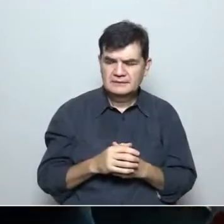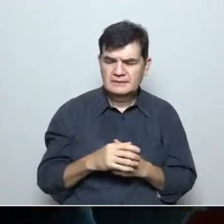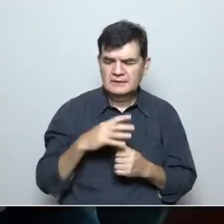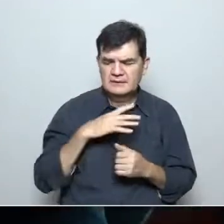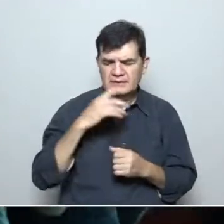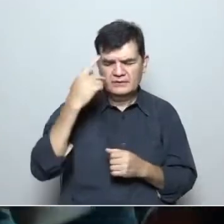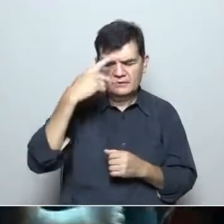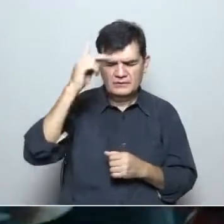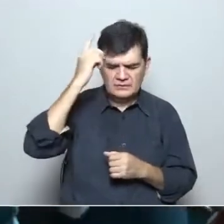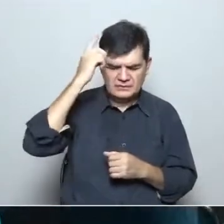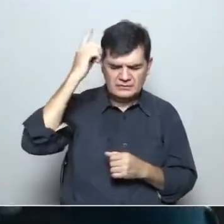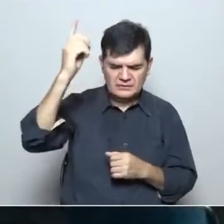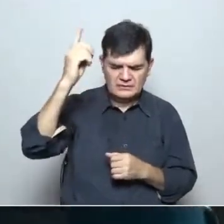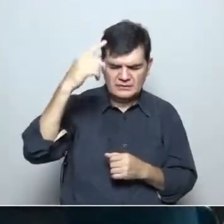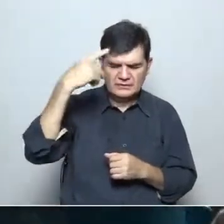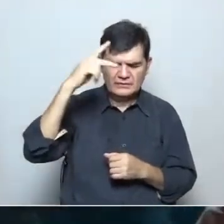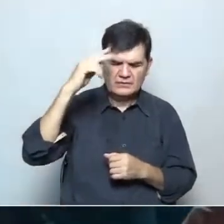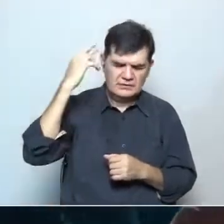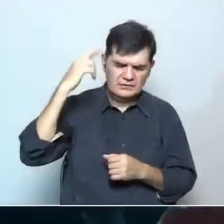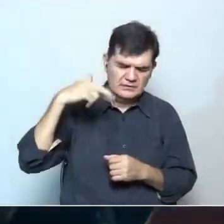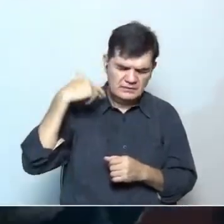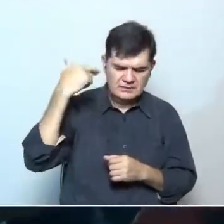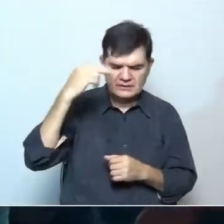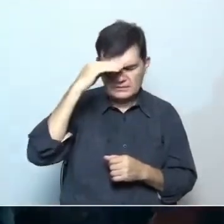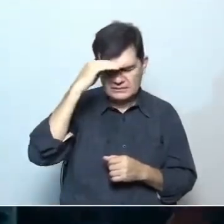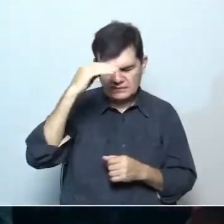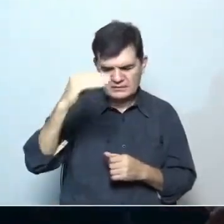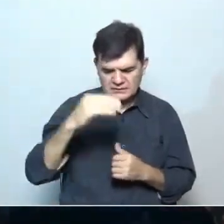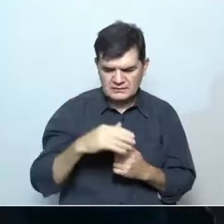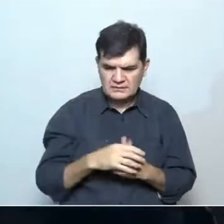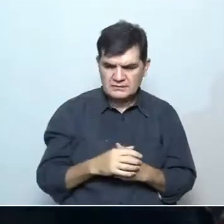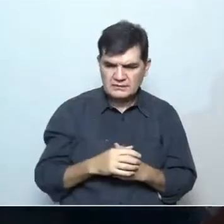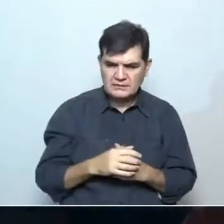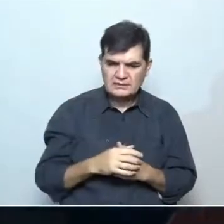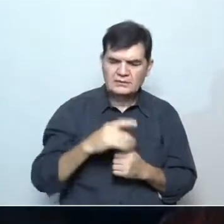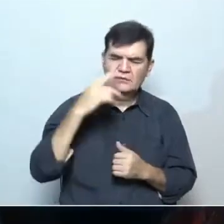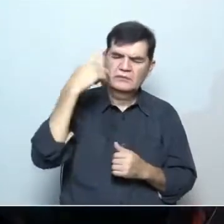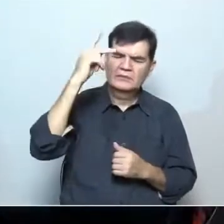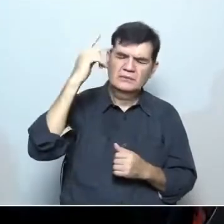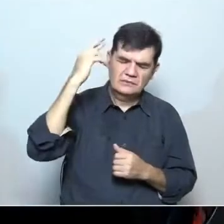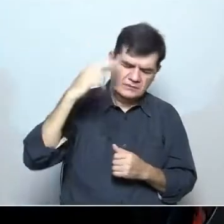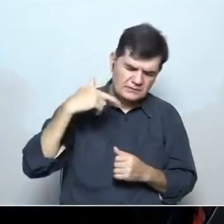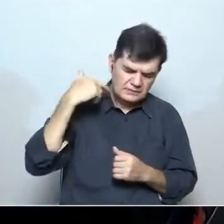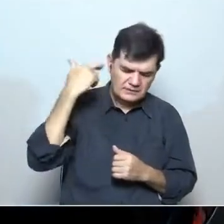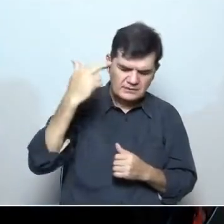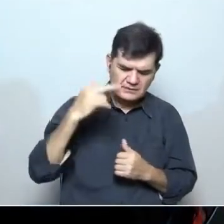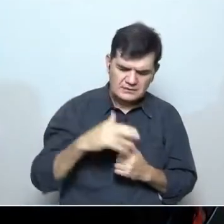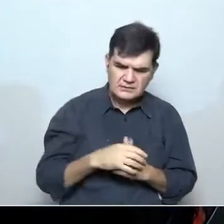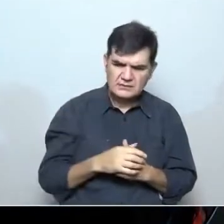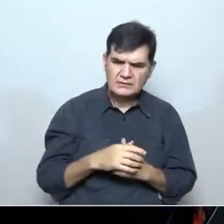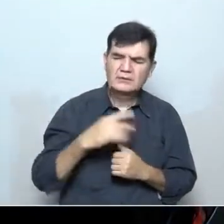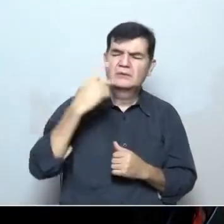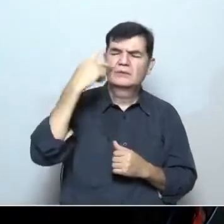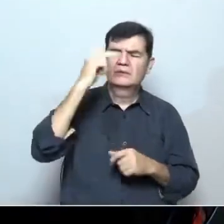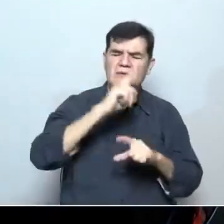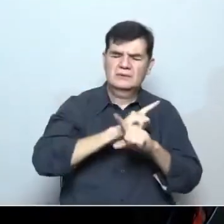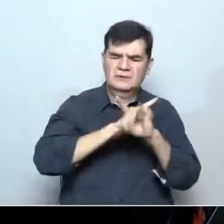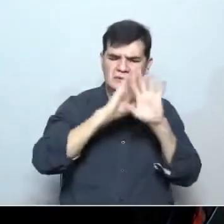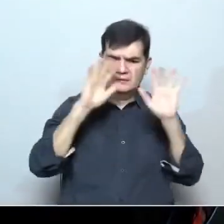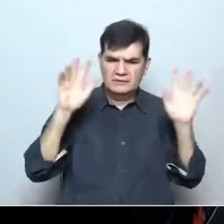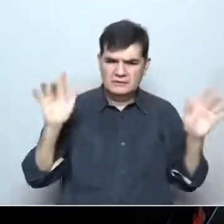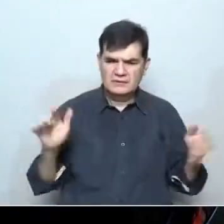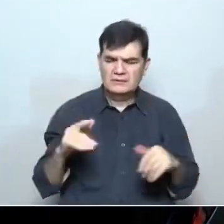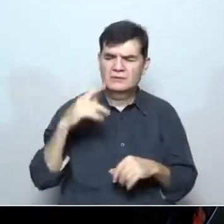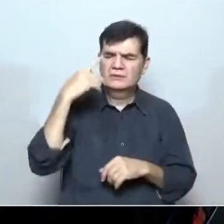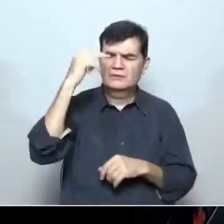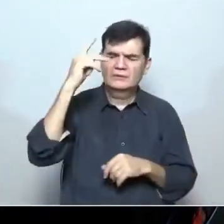reino. Tuyo es la gloria, Señor. Tuyo es el reino, tuya la gloria,